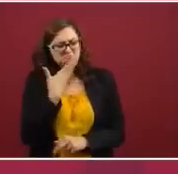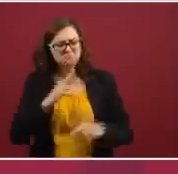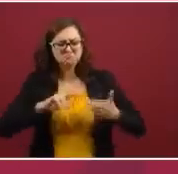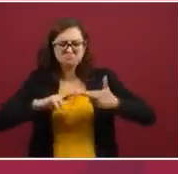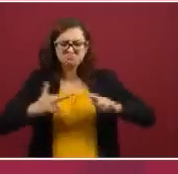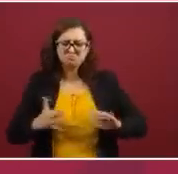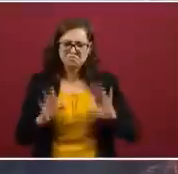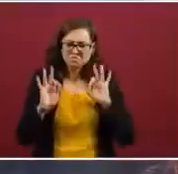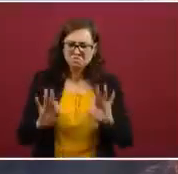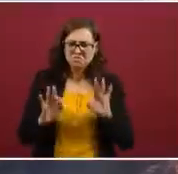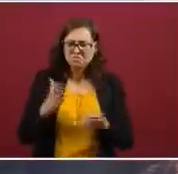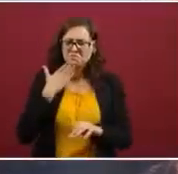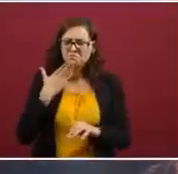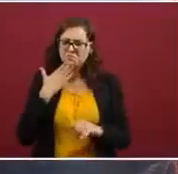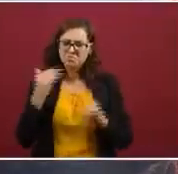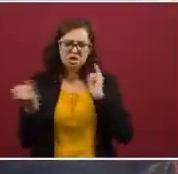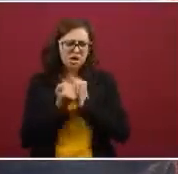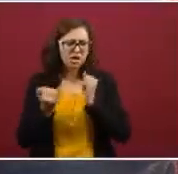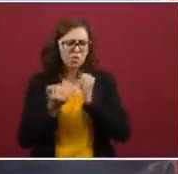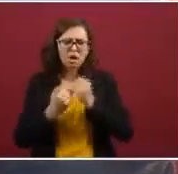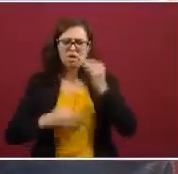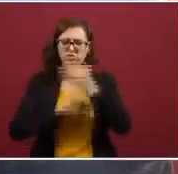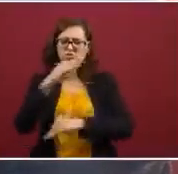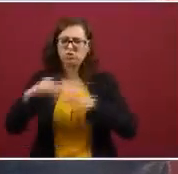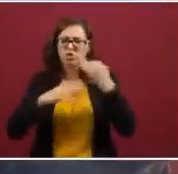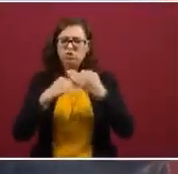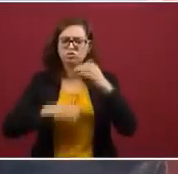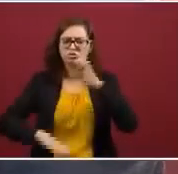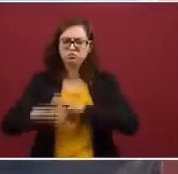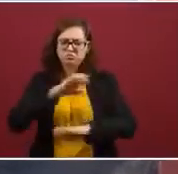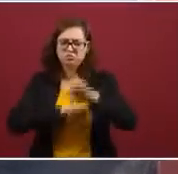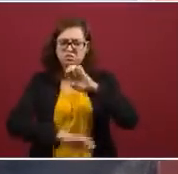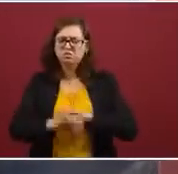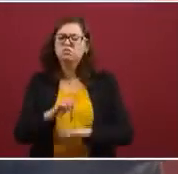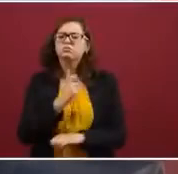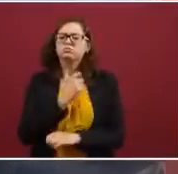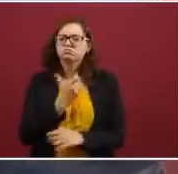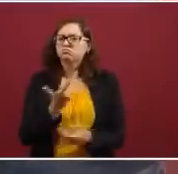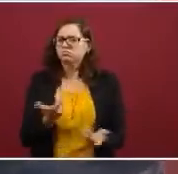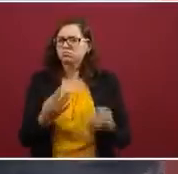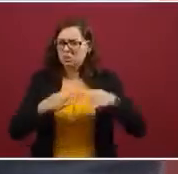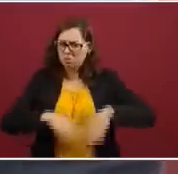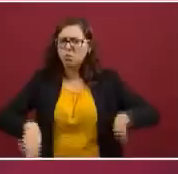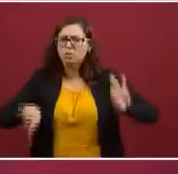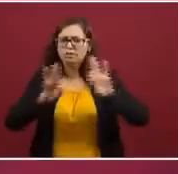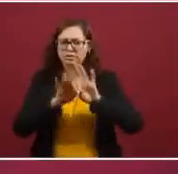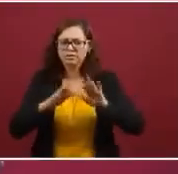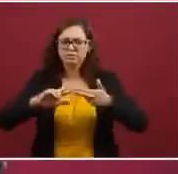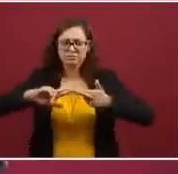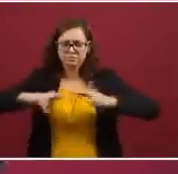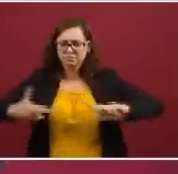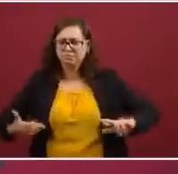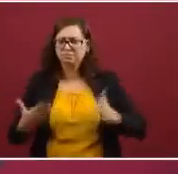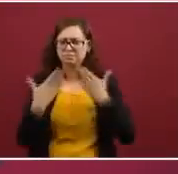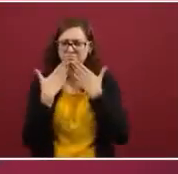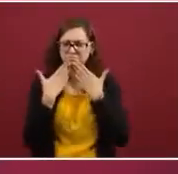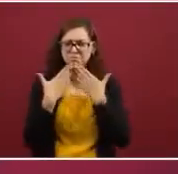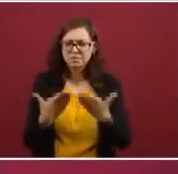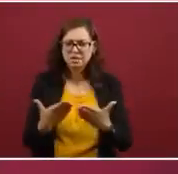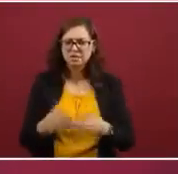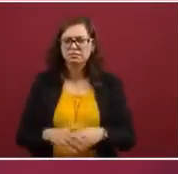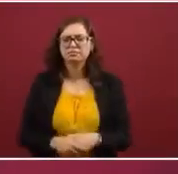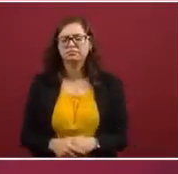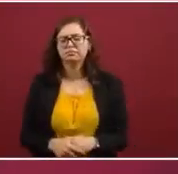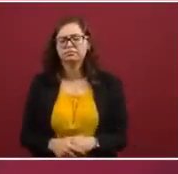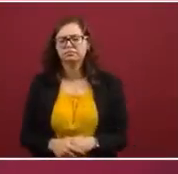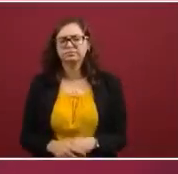como con todos los empresarios, nos importa mucho mantener buenas relaciones con